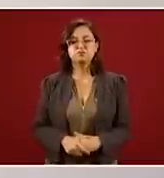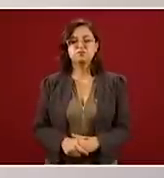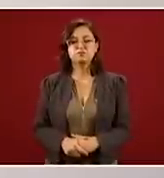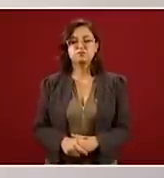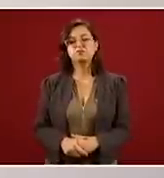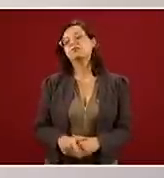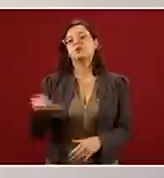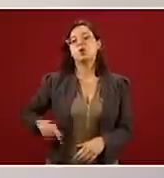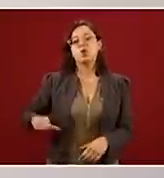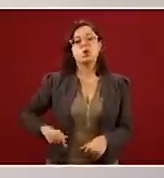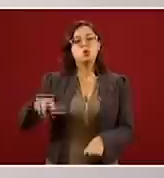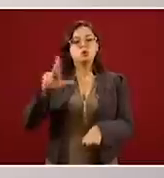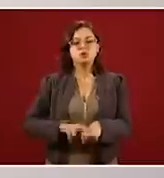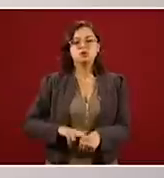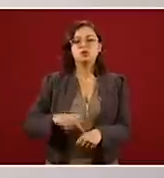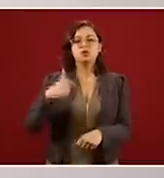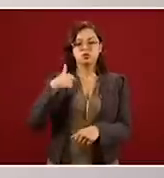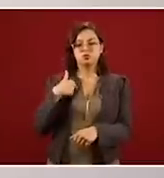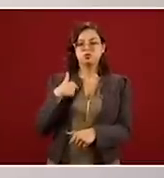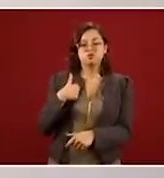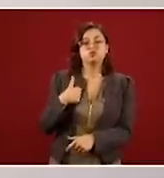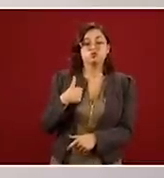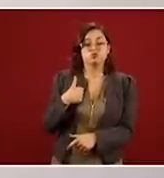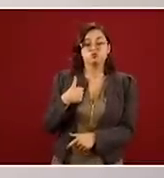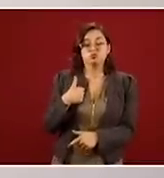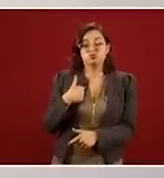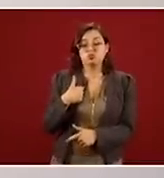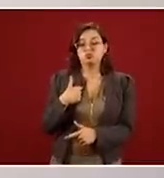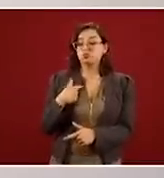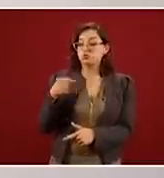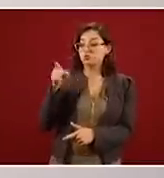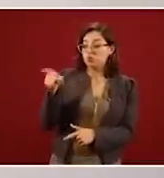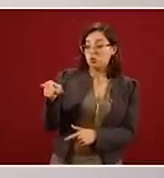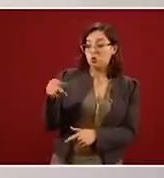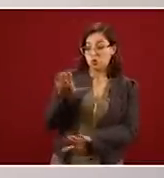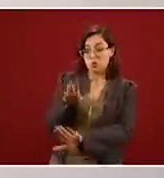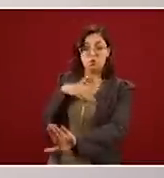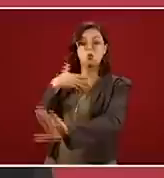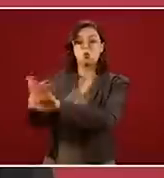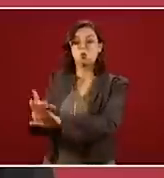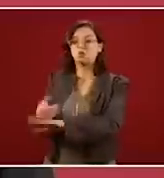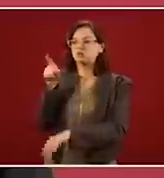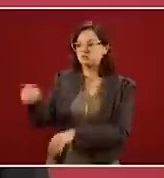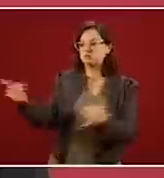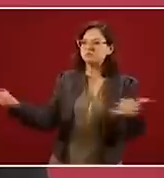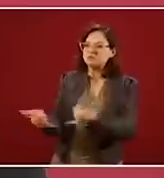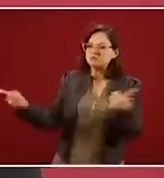le decía el gobernador, yo lo meto a la cárcel a este revoltoso,